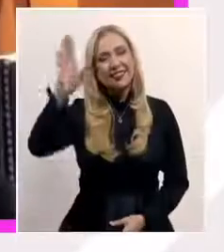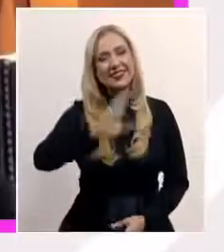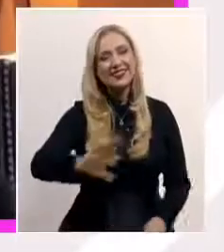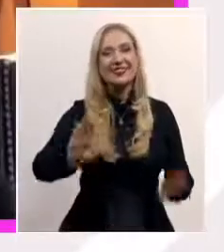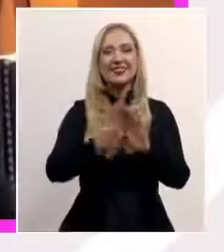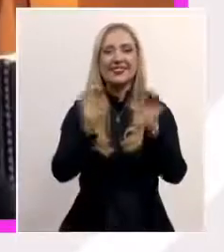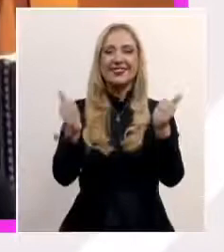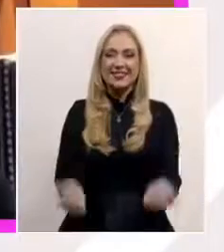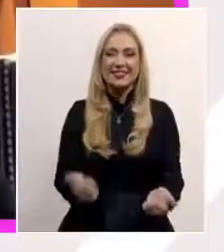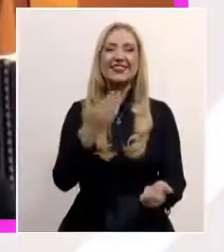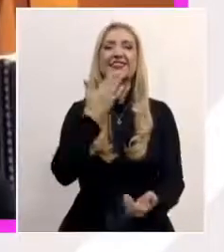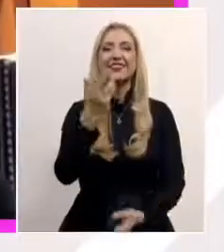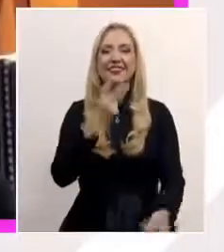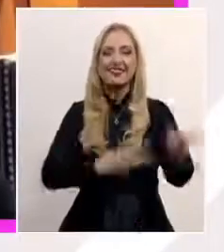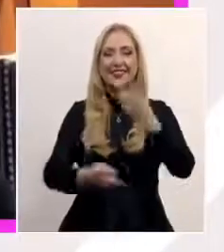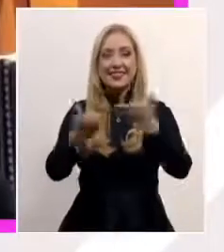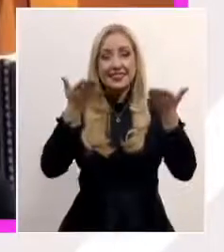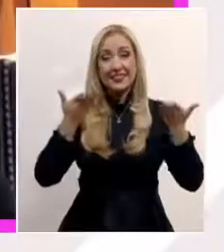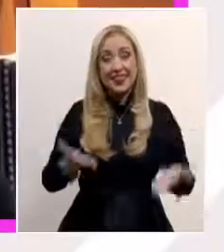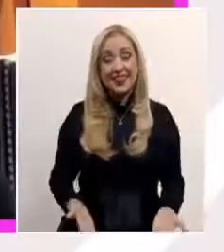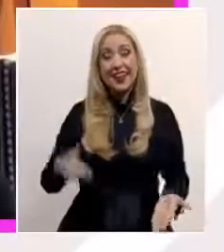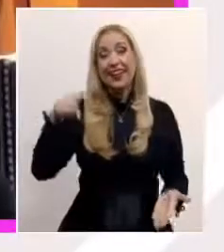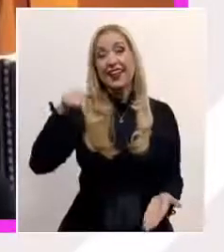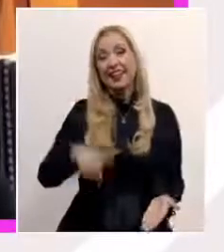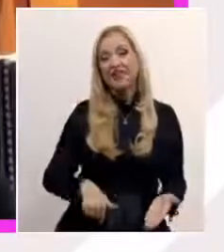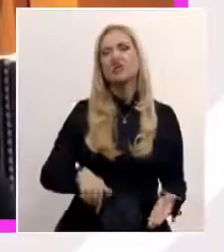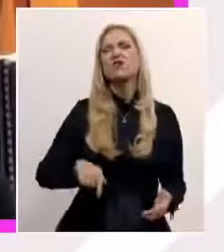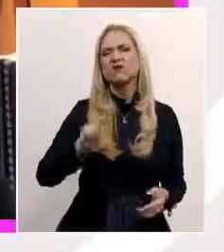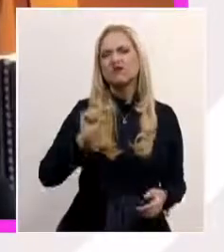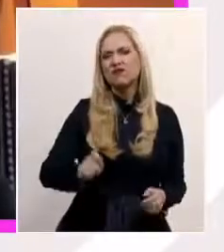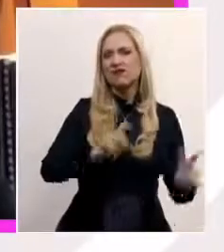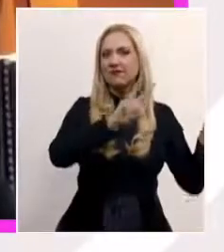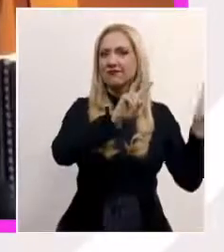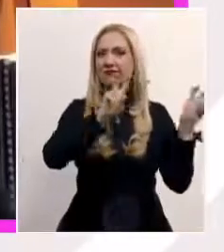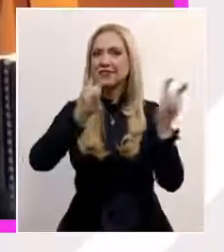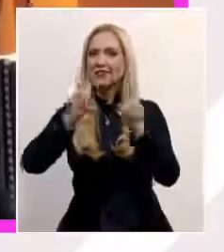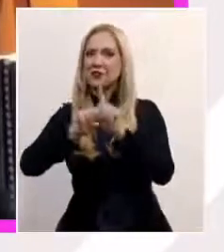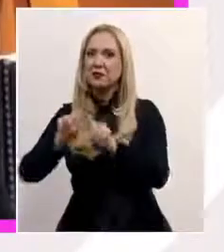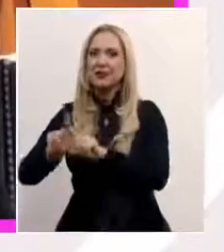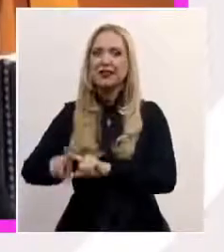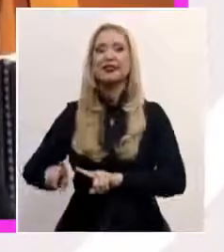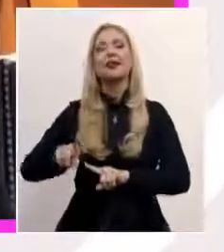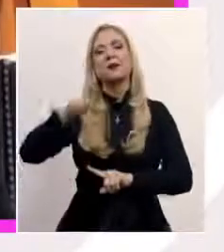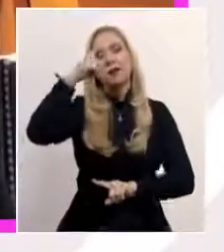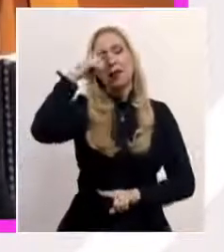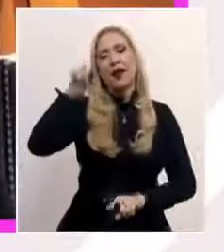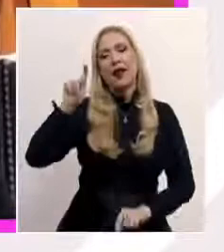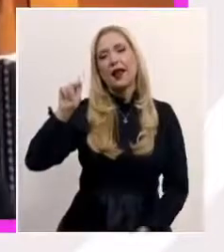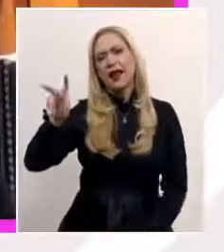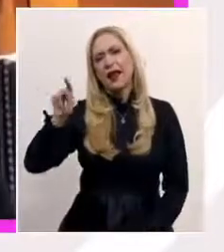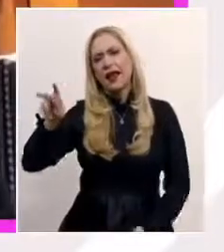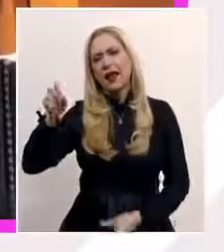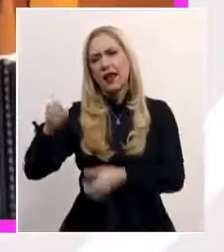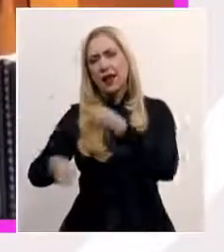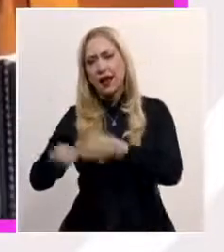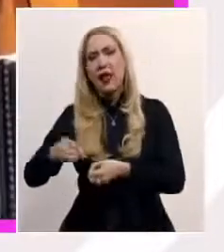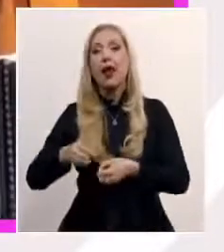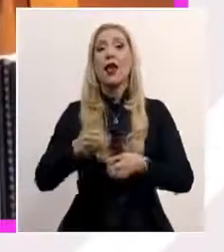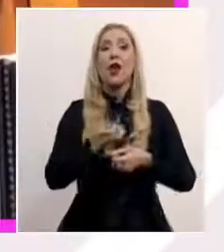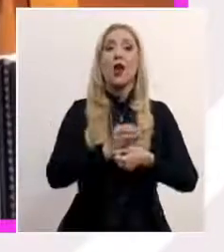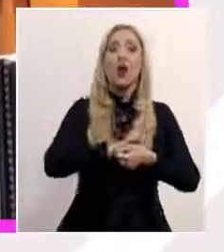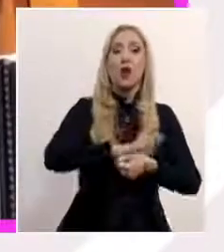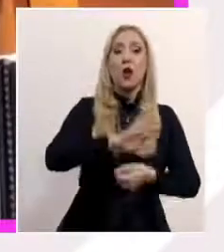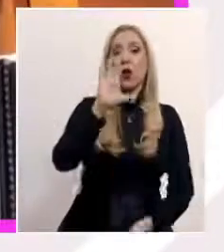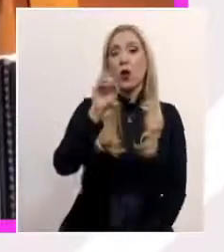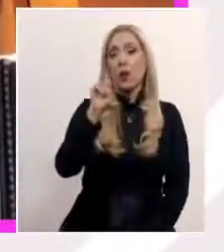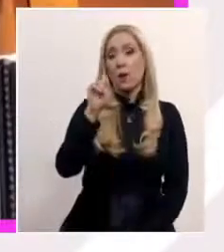¿qué tal? Bienvenido, bienvenida, bienvenide. Este es Espacio Diverso, una coproducción entre Justicia TV y el Consejo para Prevenir y Eliminar